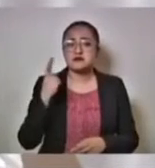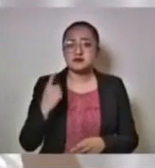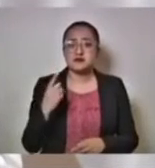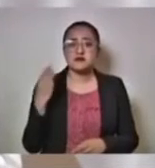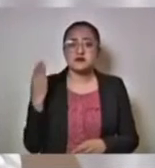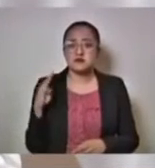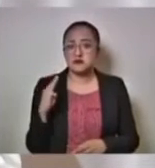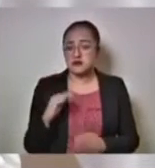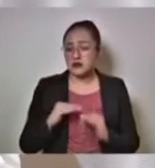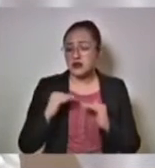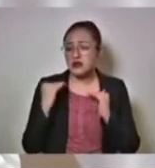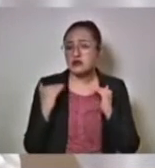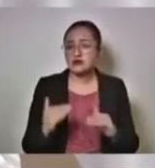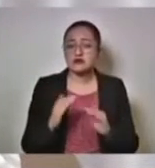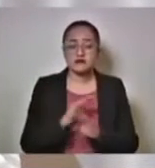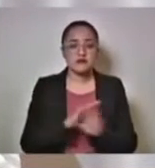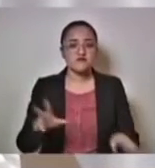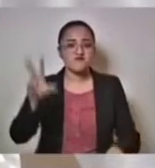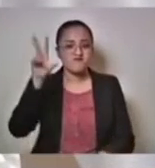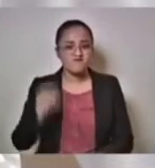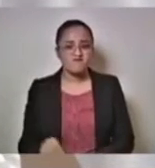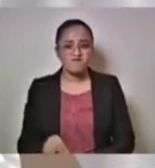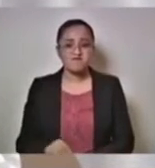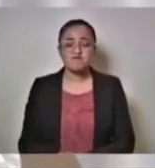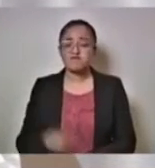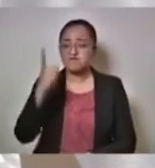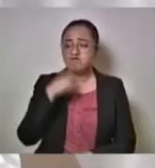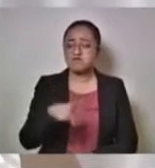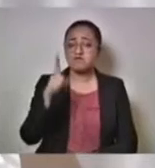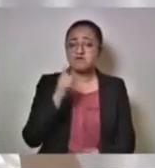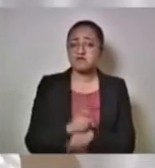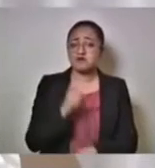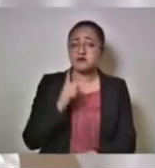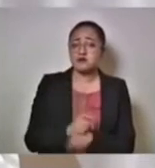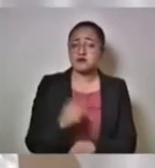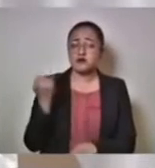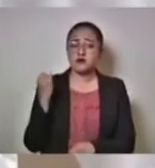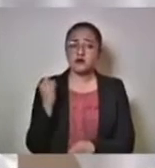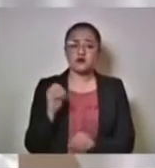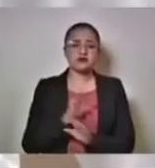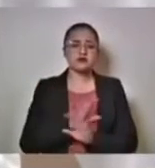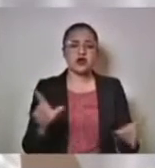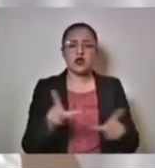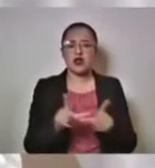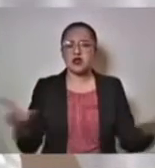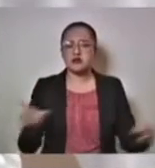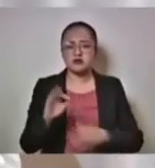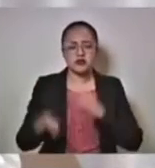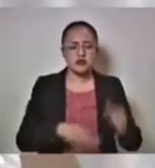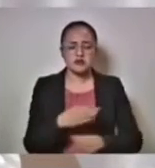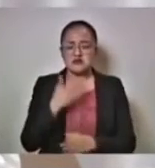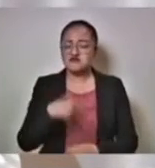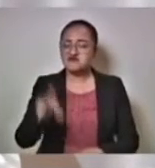mayo como para que el 1º de junio digamos toda la normalidad